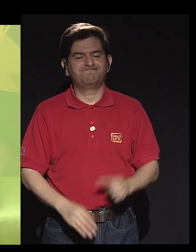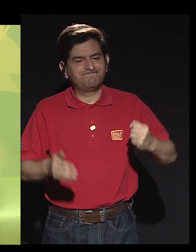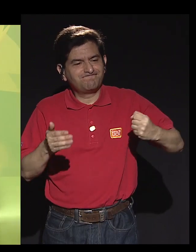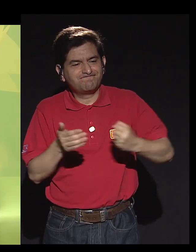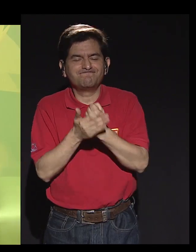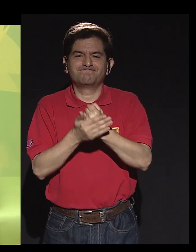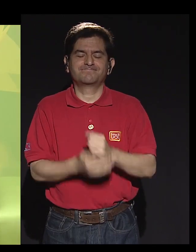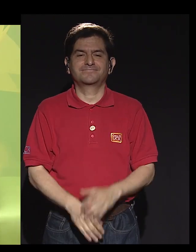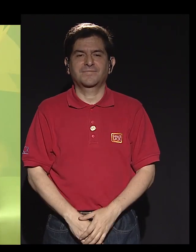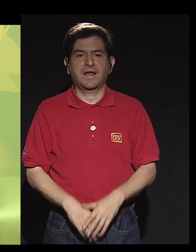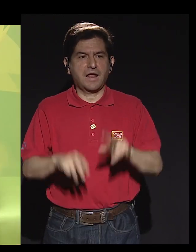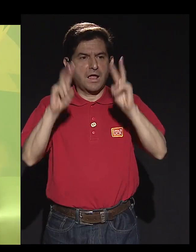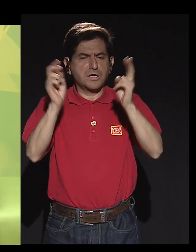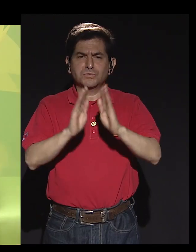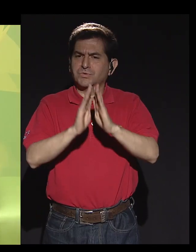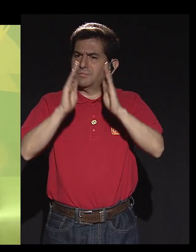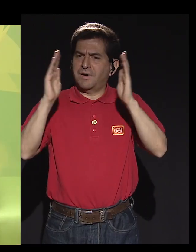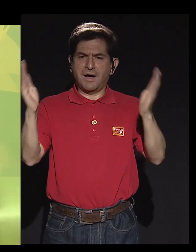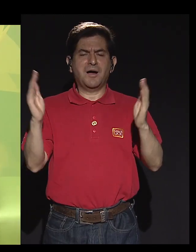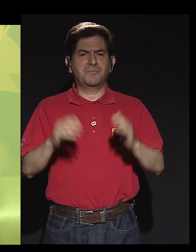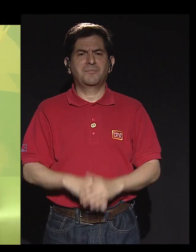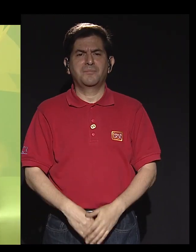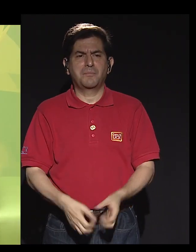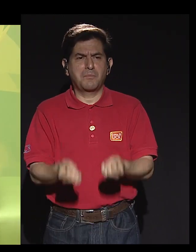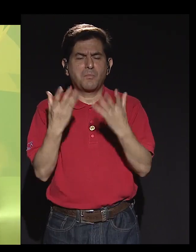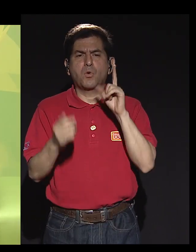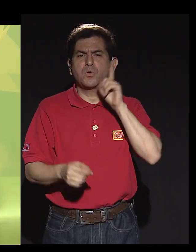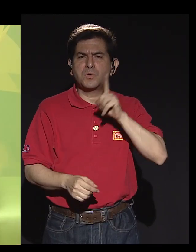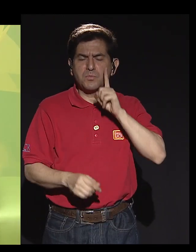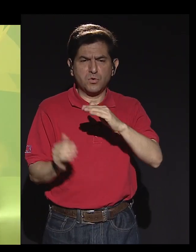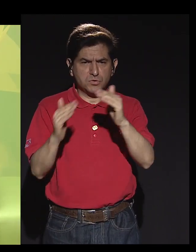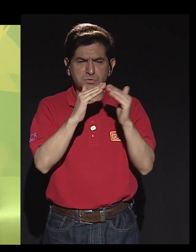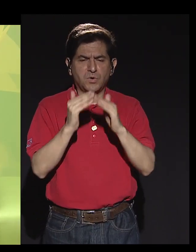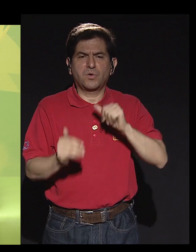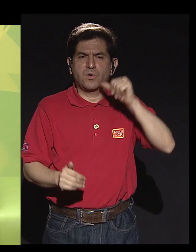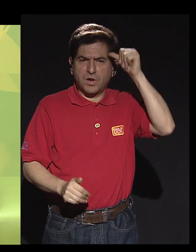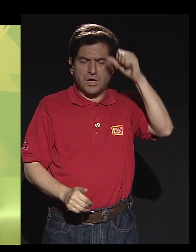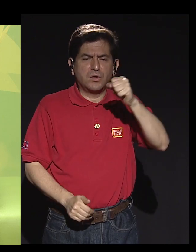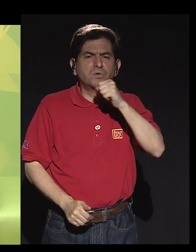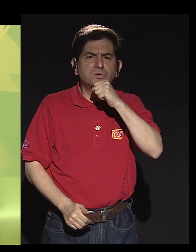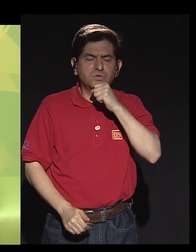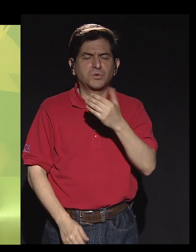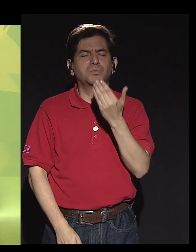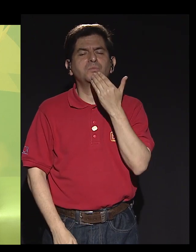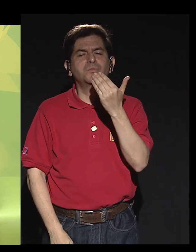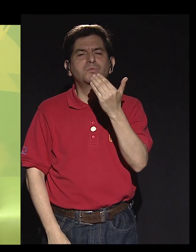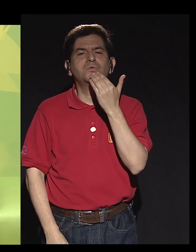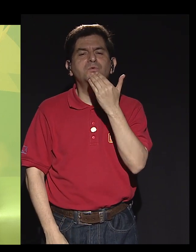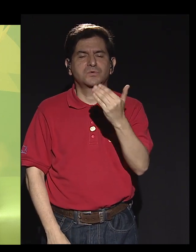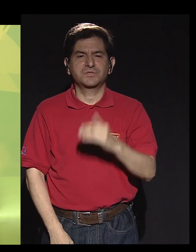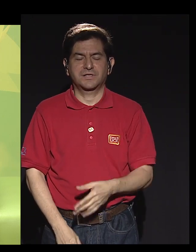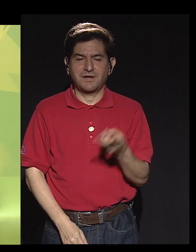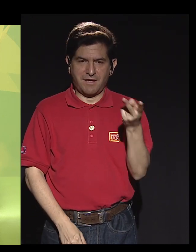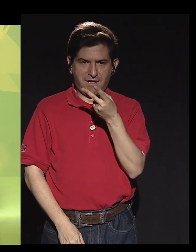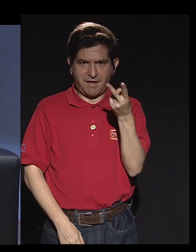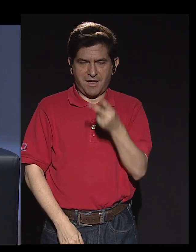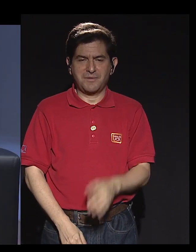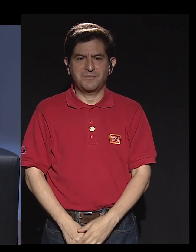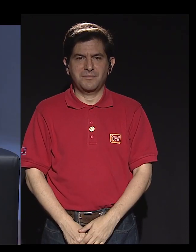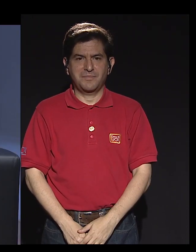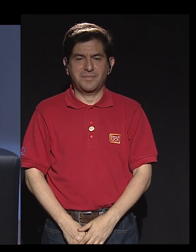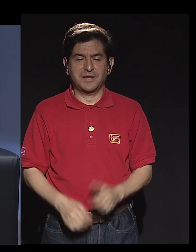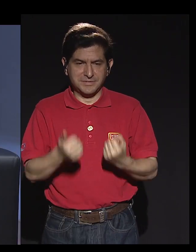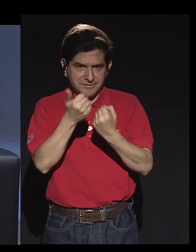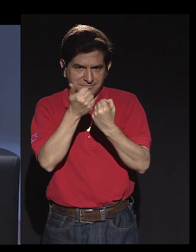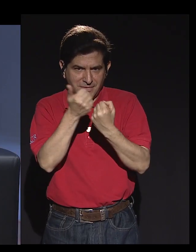pues lastimosamente, bueno, es un tema muy amplio, ¿verdad? Y existen muchos mitos hacia la población adulta mayor. Les agradecemos mucho a